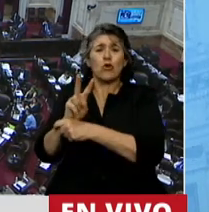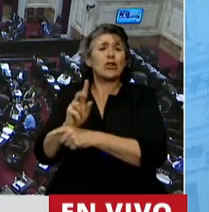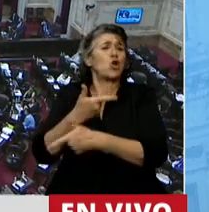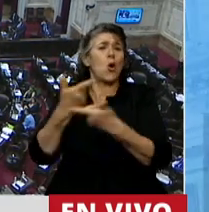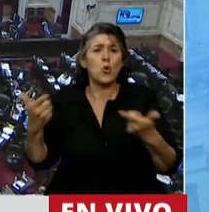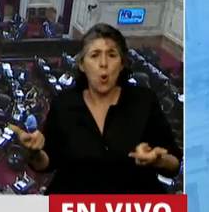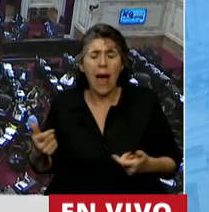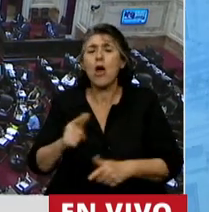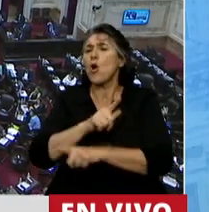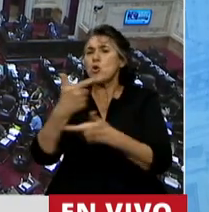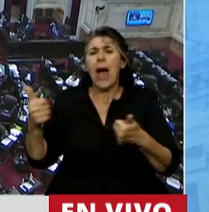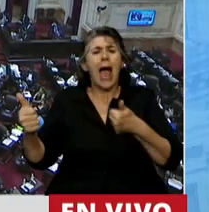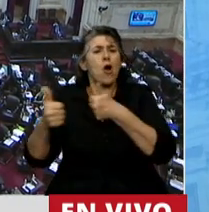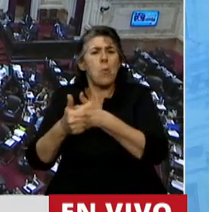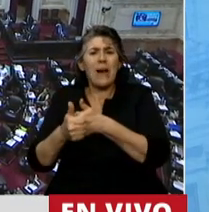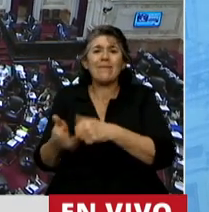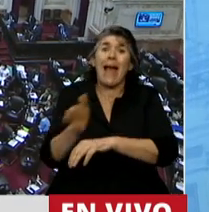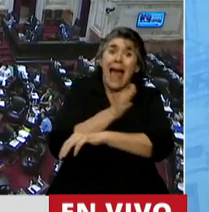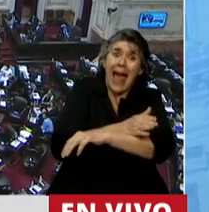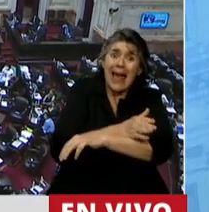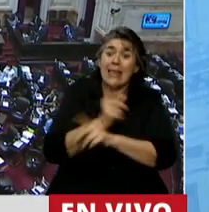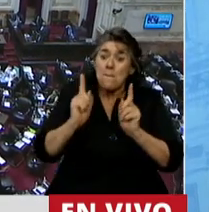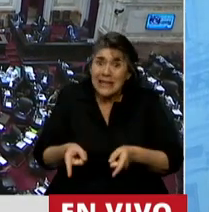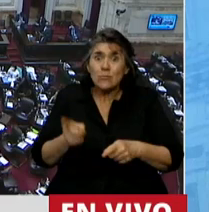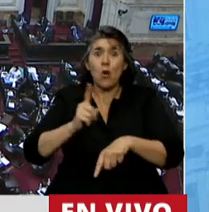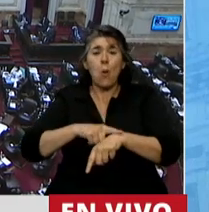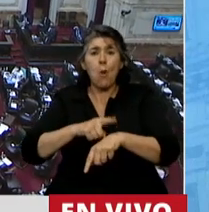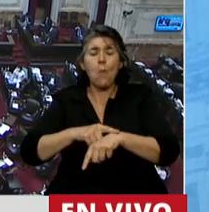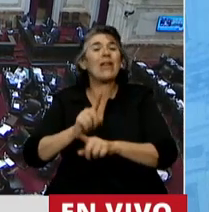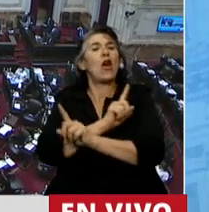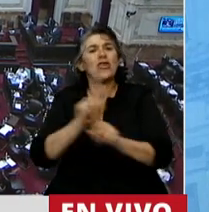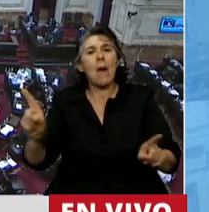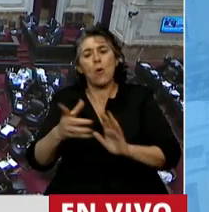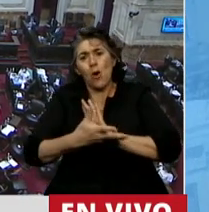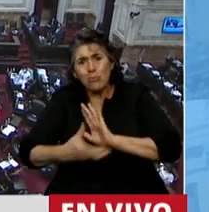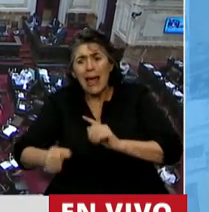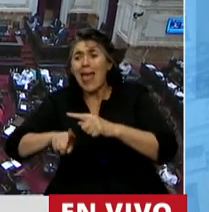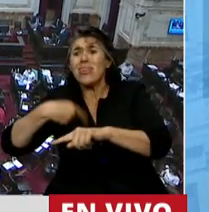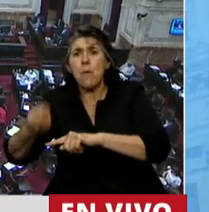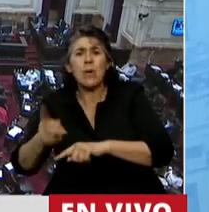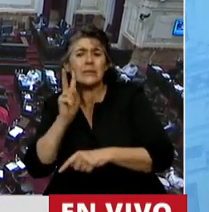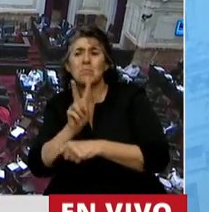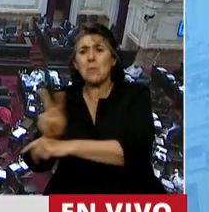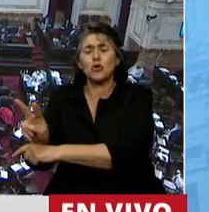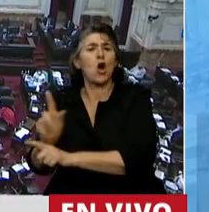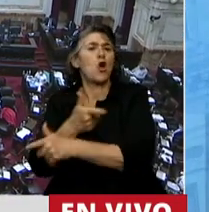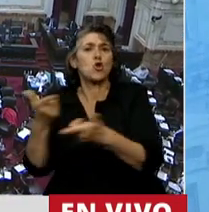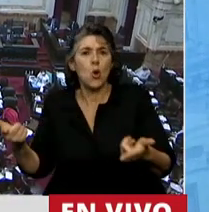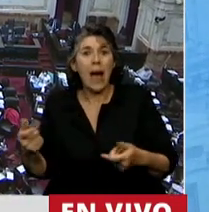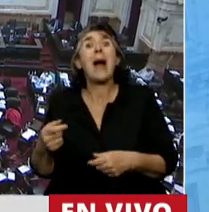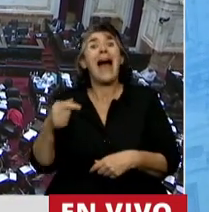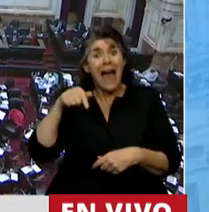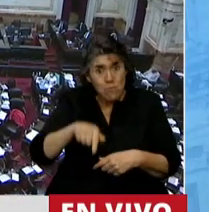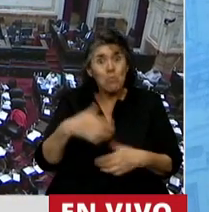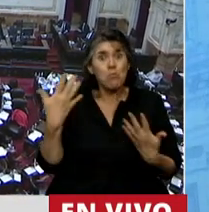sin acompañamiento, previo, durante ni post la intervención. Y esto es lo que tratamos de